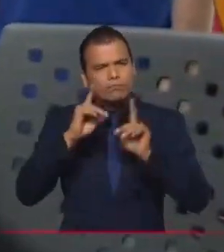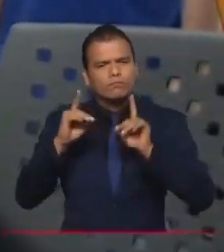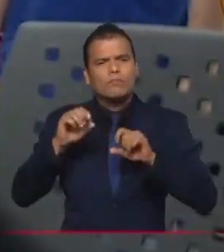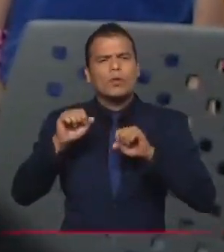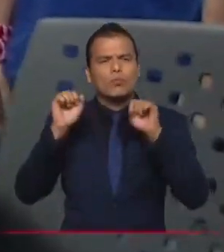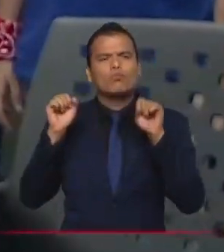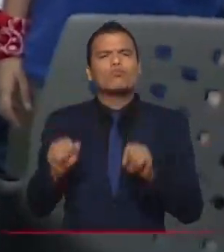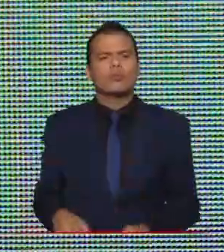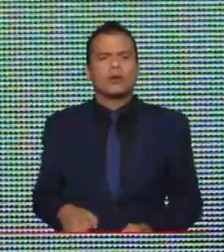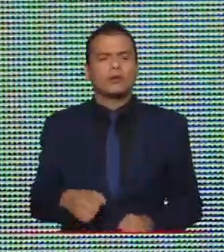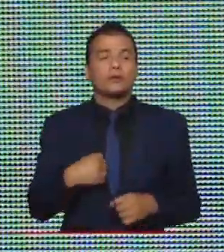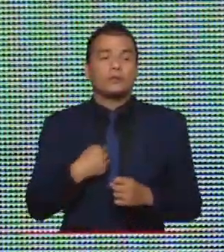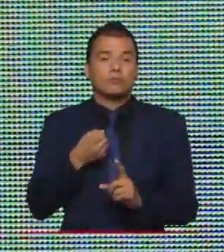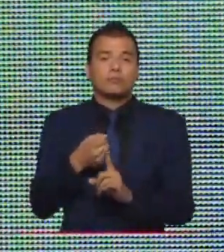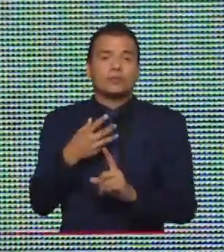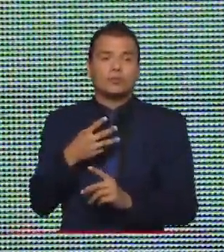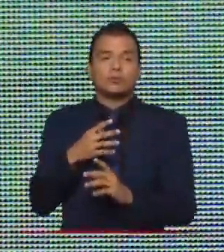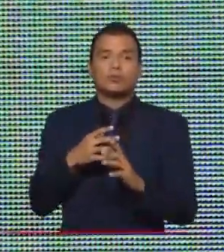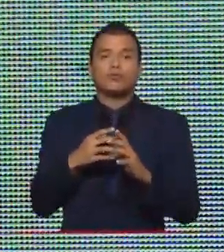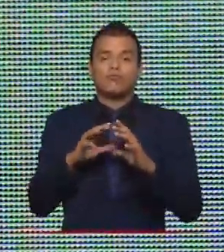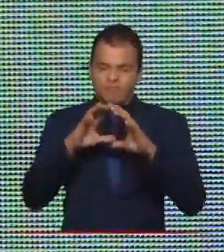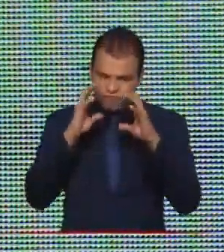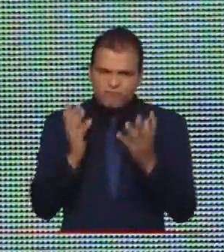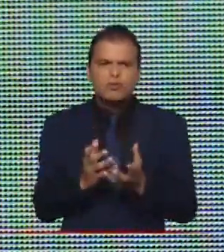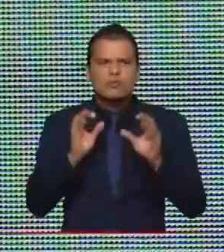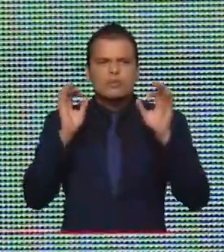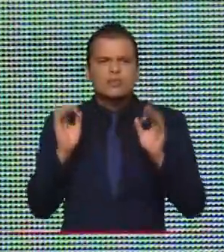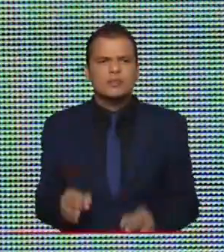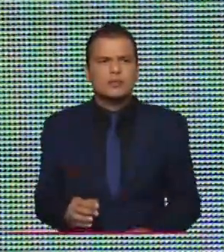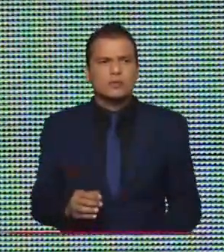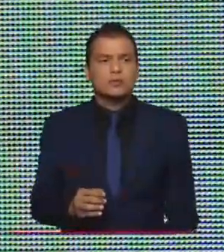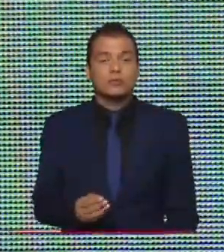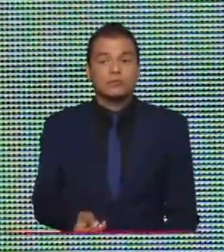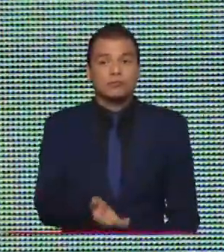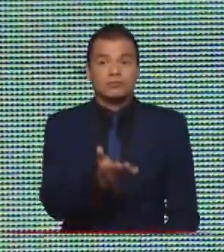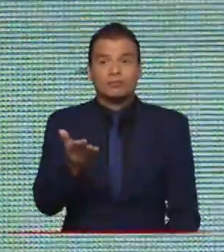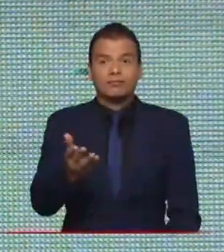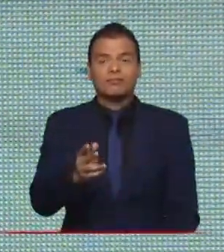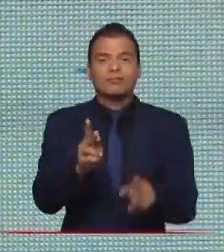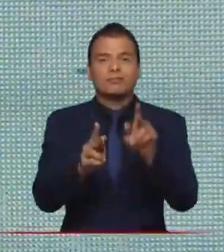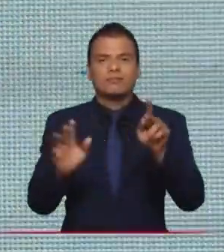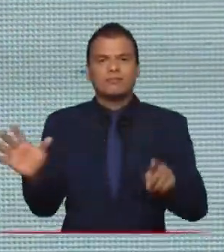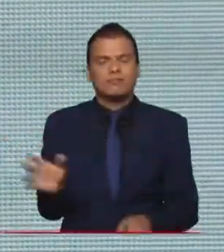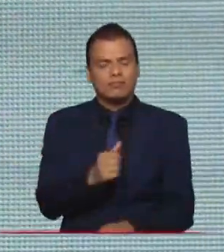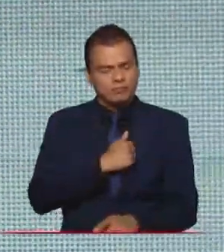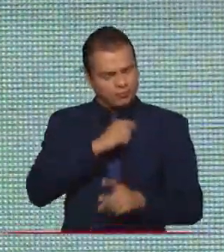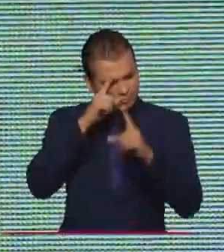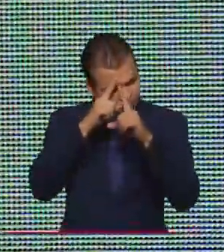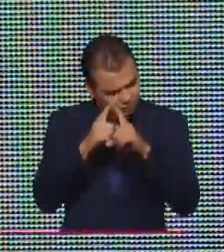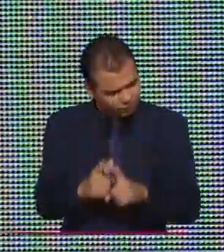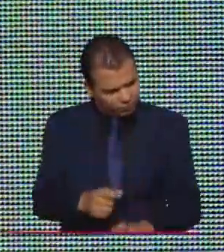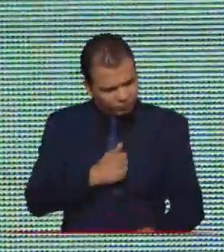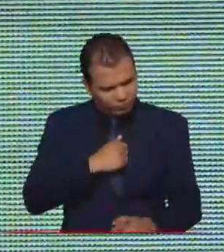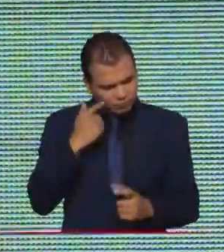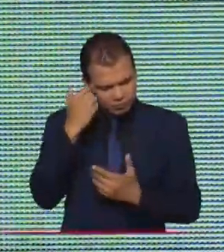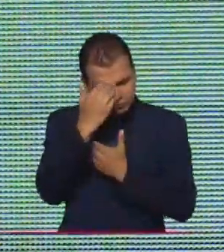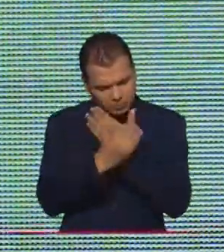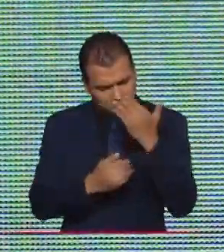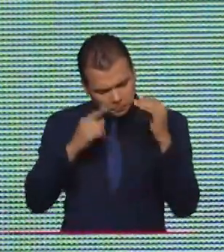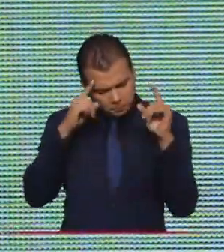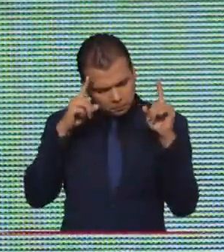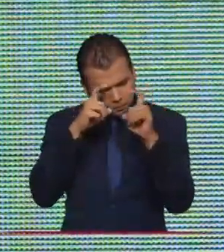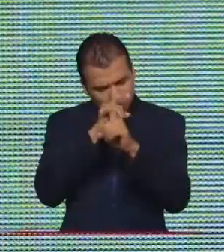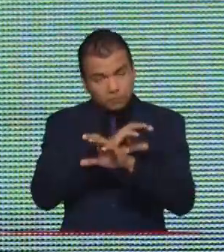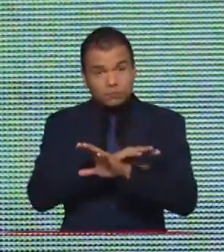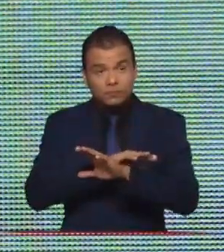ciudadanos del mundo. Con una gran capacidad de reflexión, de análisis, de síntesis,